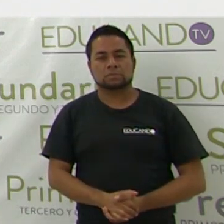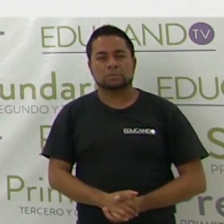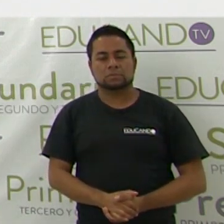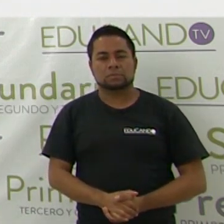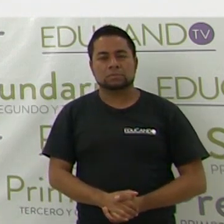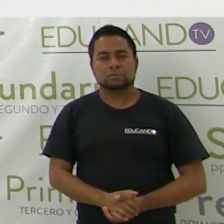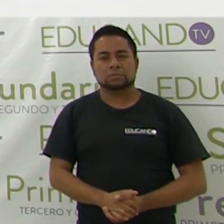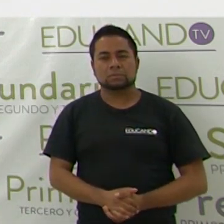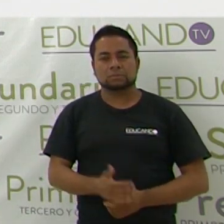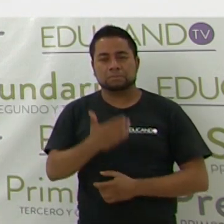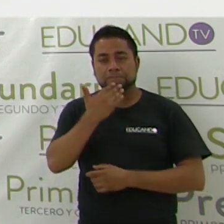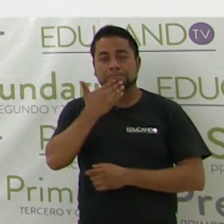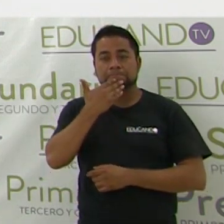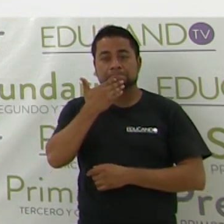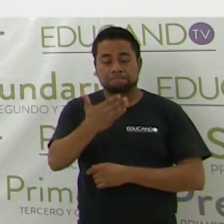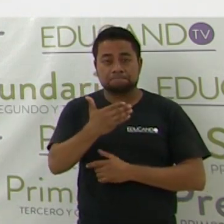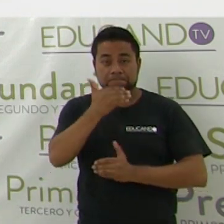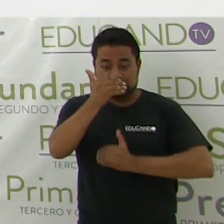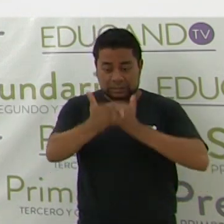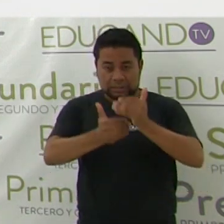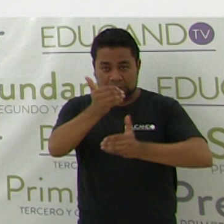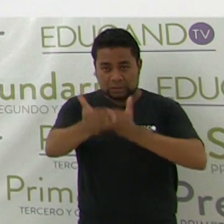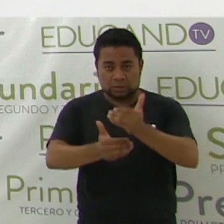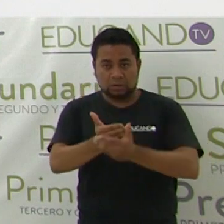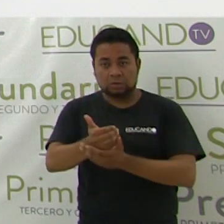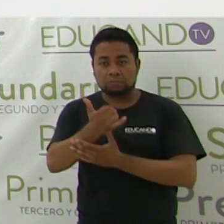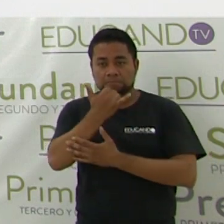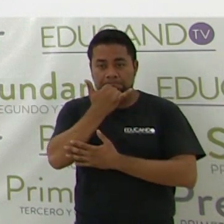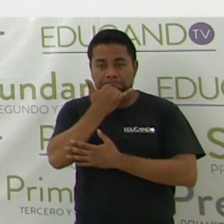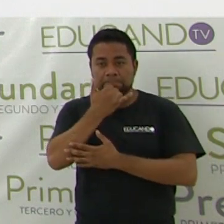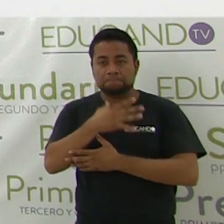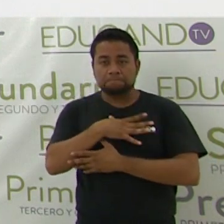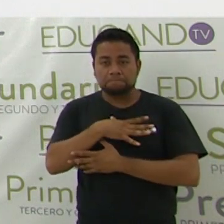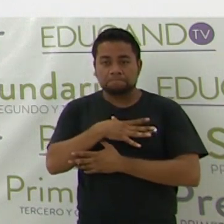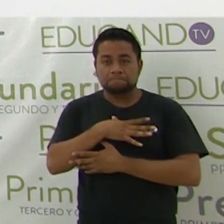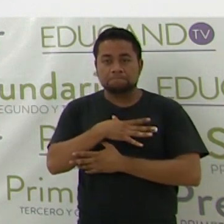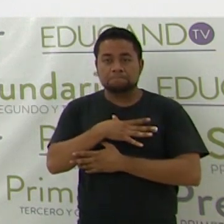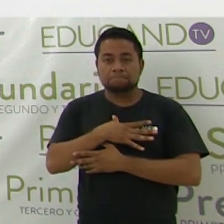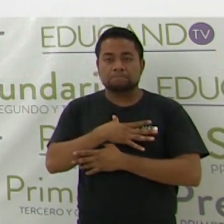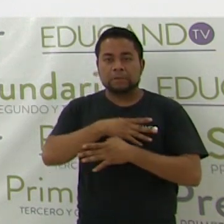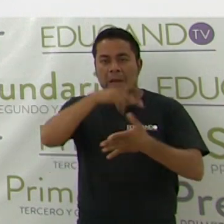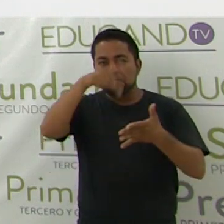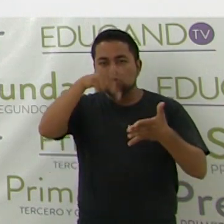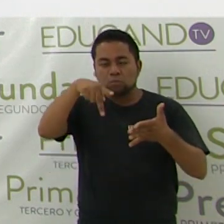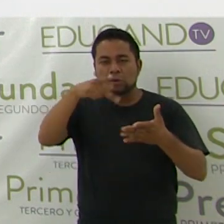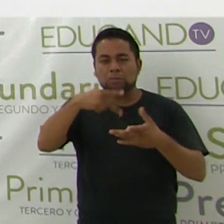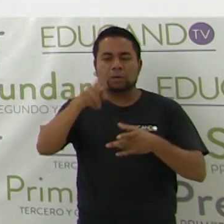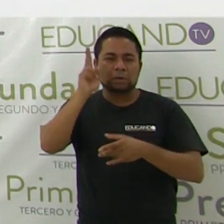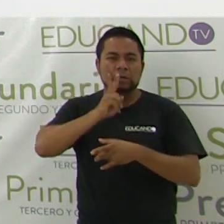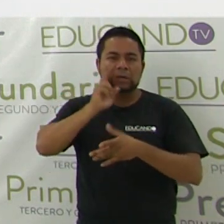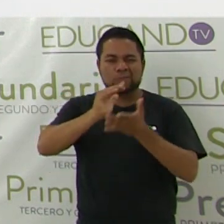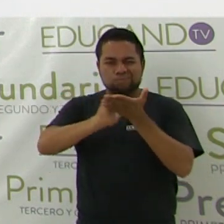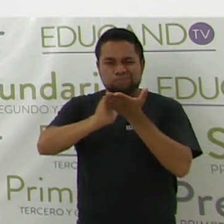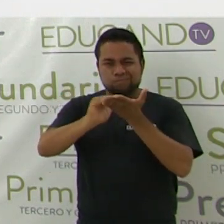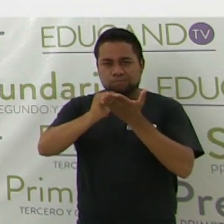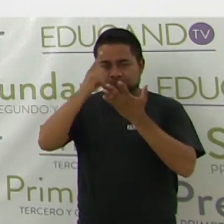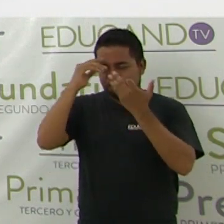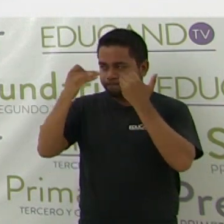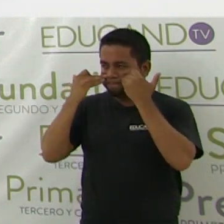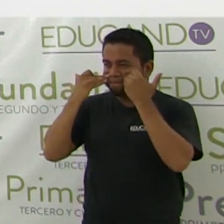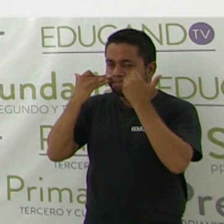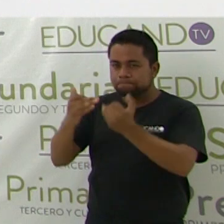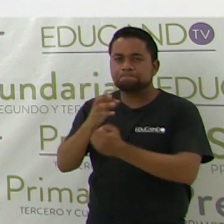Muy bien, desarrollo, aquí hay un poco de plumón, pero lo voy a borrar bien para que ustedes puedan ver